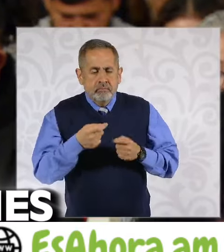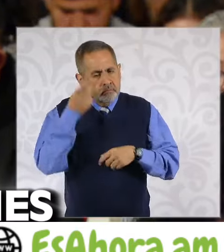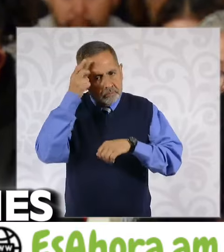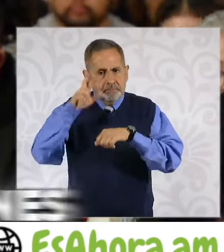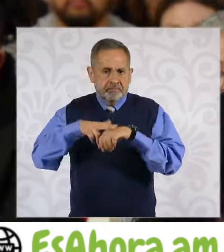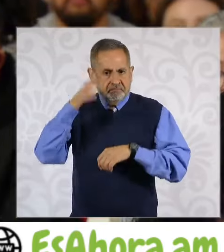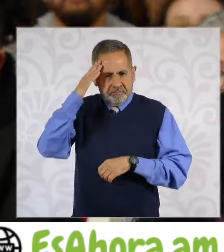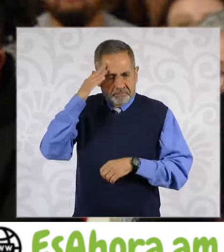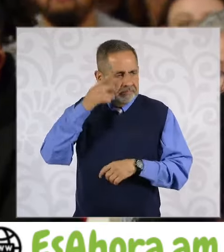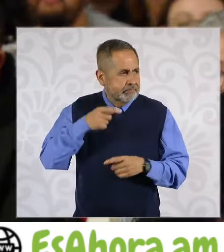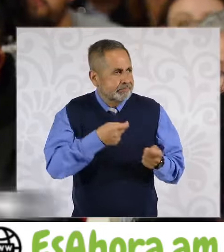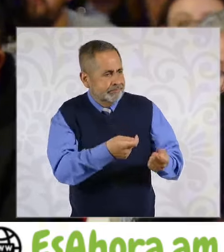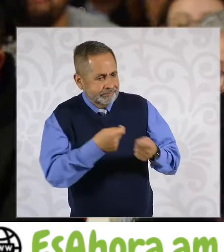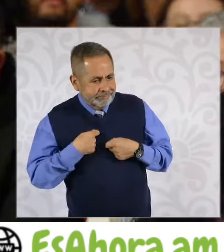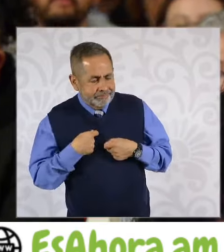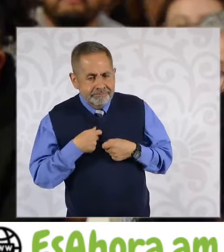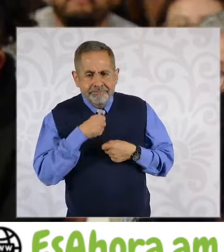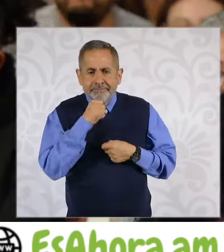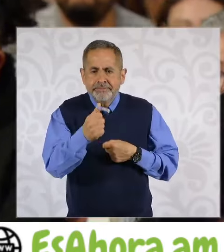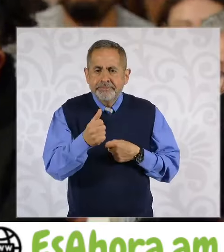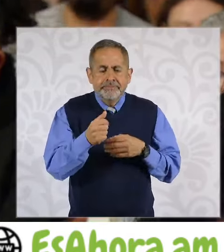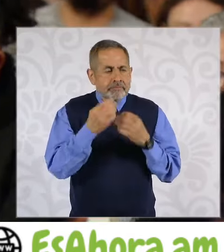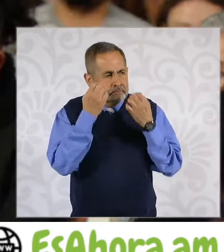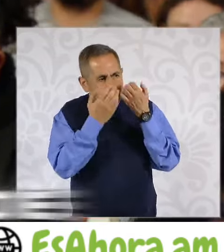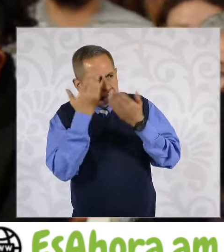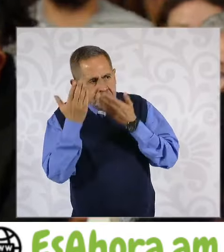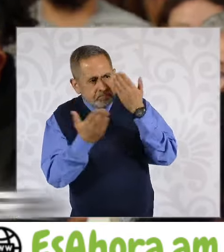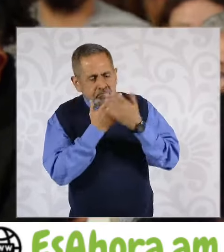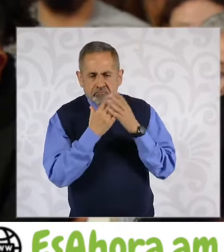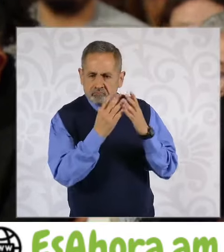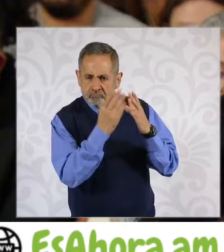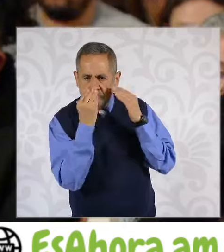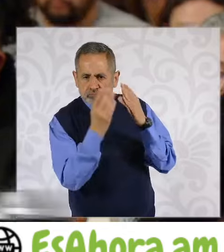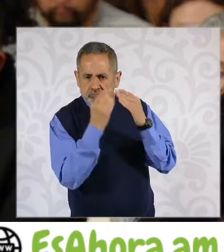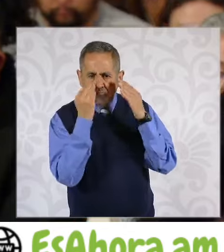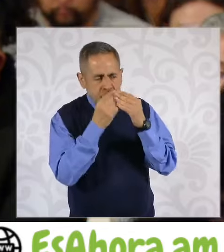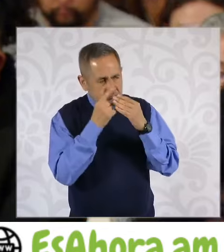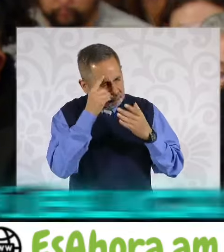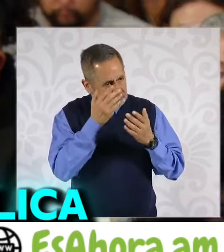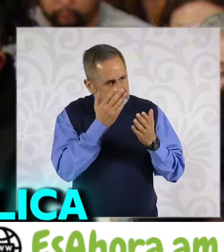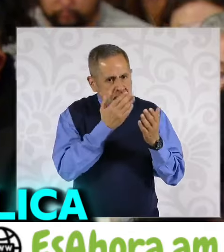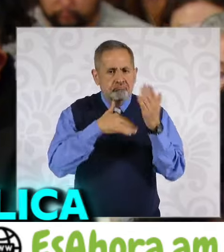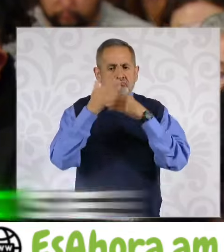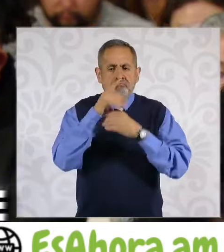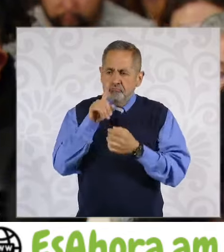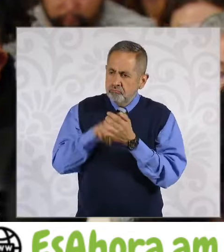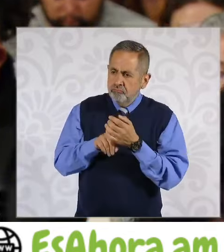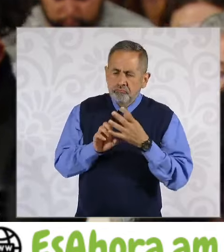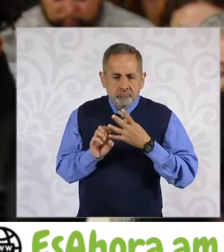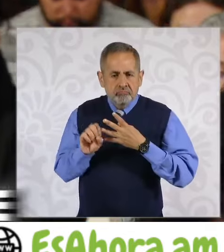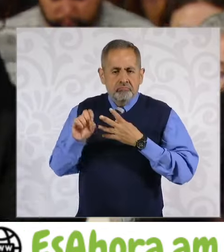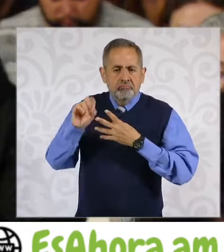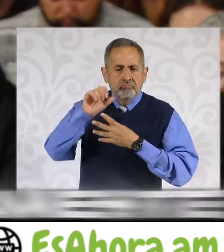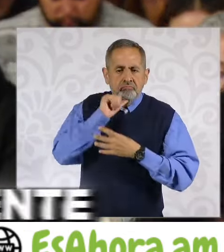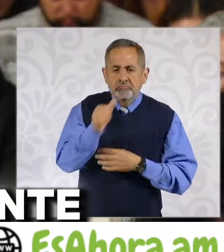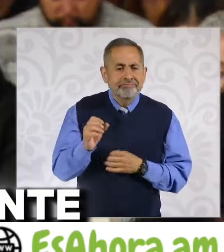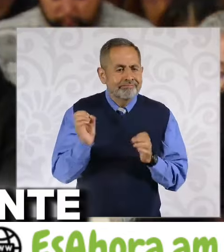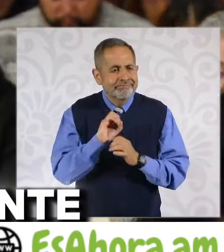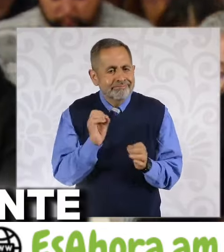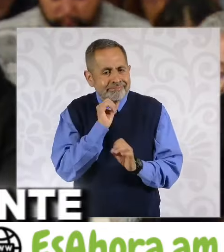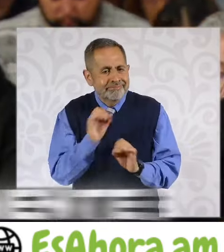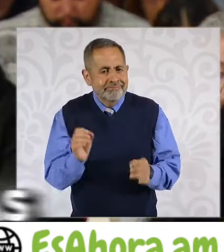hay excepciones, pero no han tenido ese servicio de carreras de crecer dentro de la administración pública. Realmente no se ha dado eso,